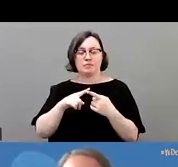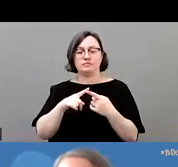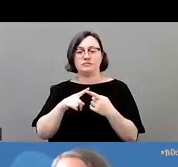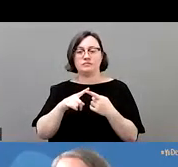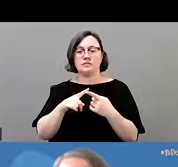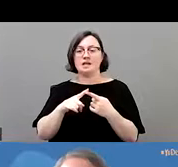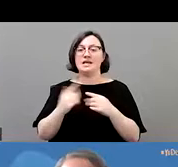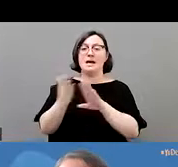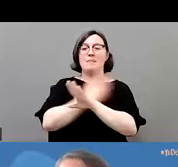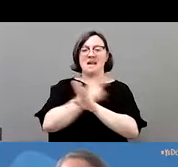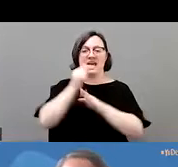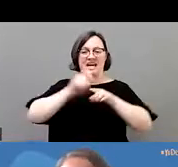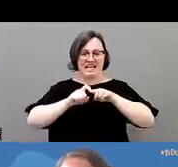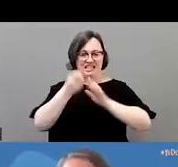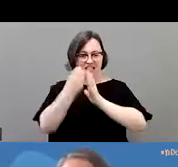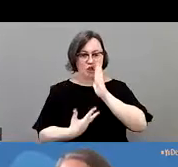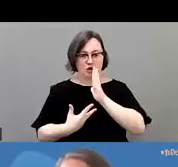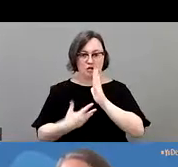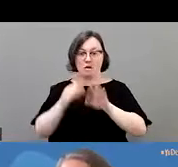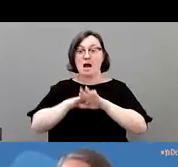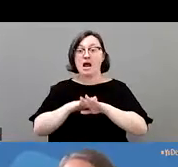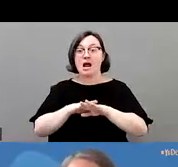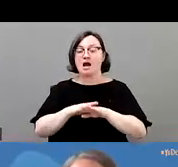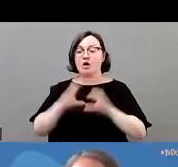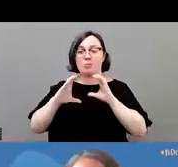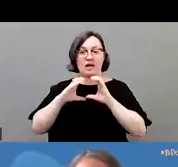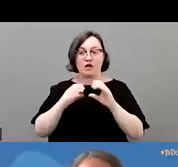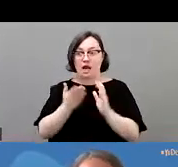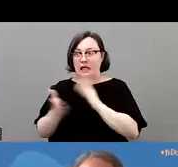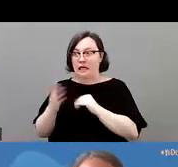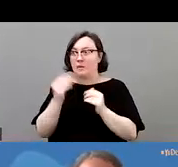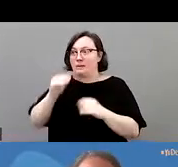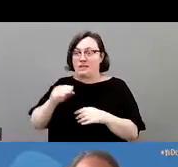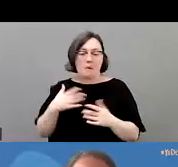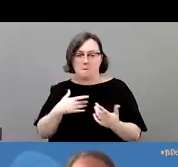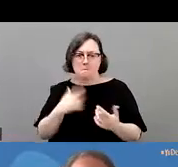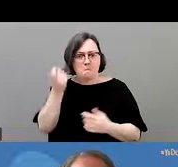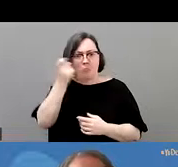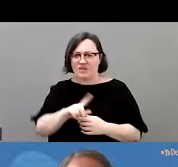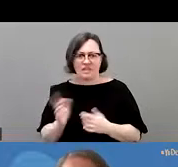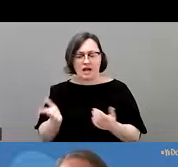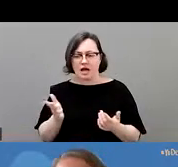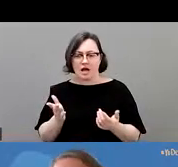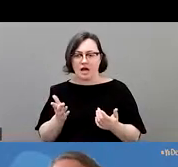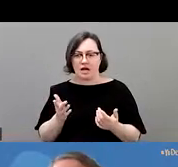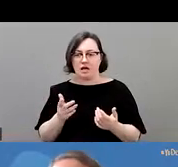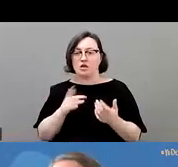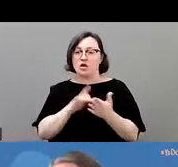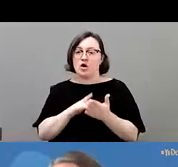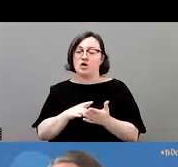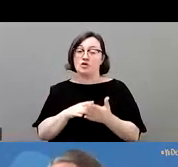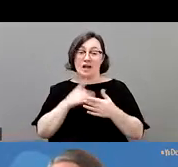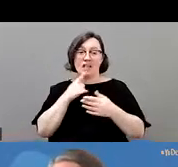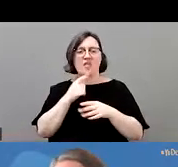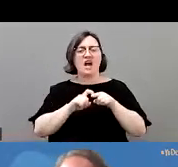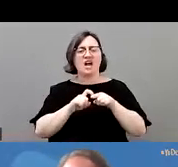los prerequisitos. No hay prerequisitos para beneficiarse de la comunicación alternativa aumentativa. Esto es algo que ha ido frenando mucho